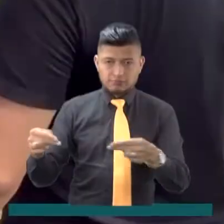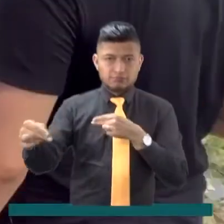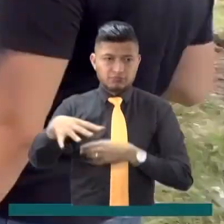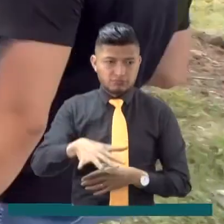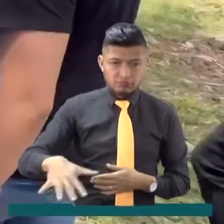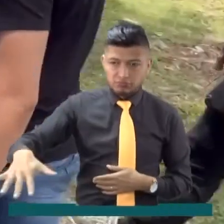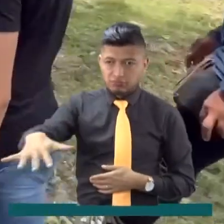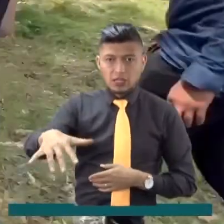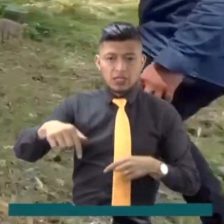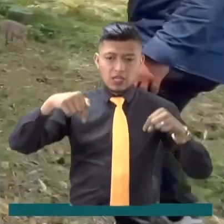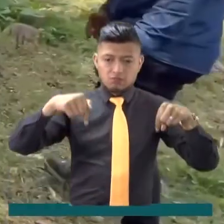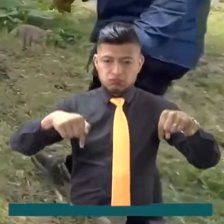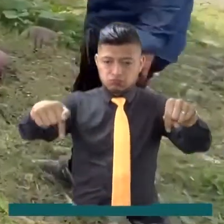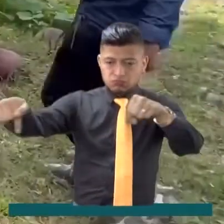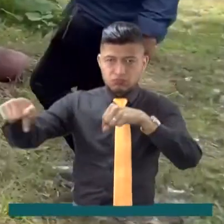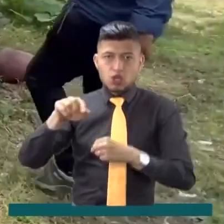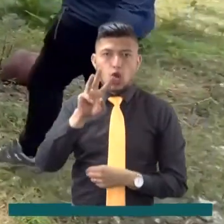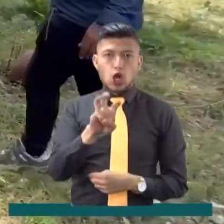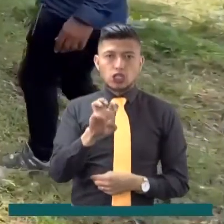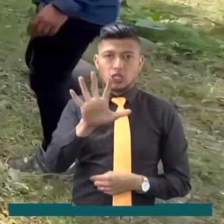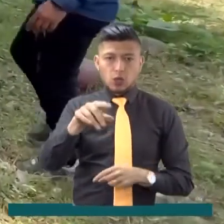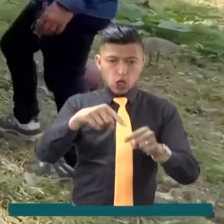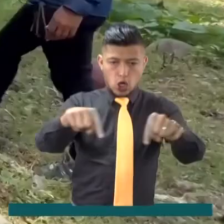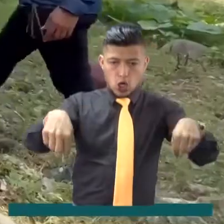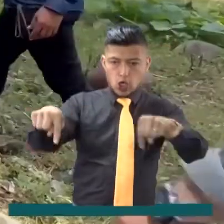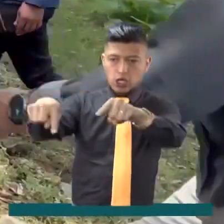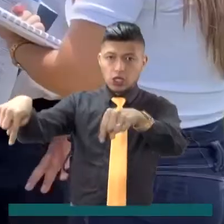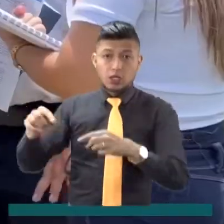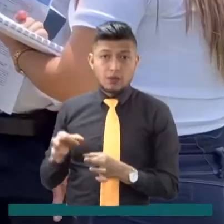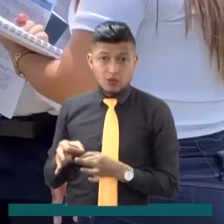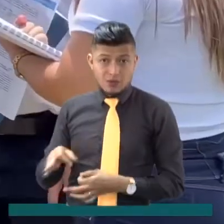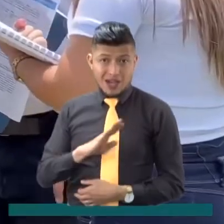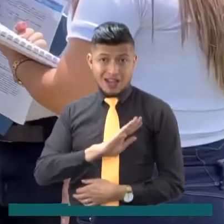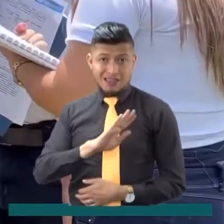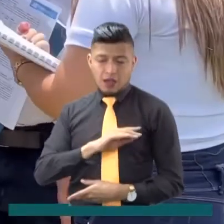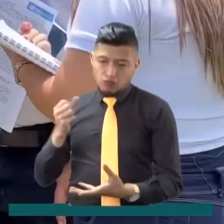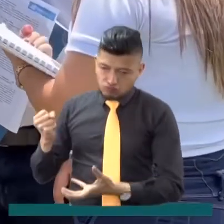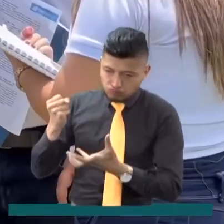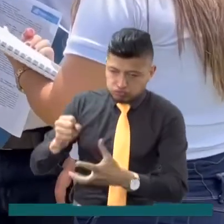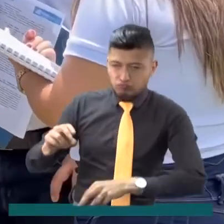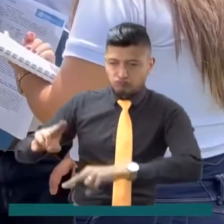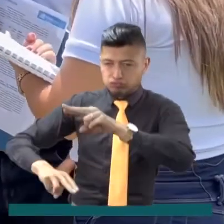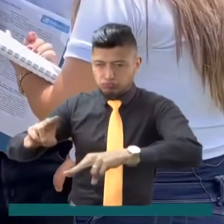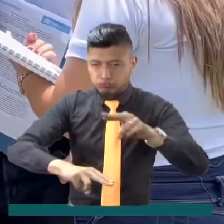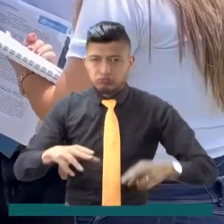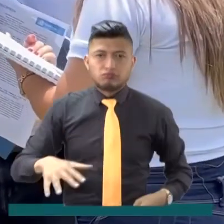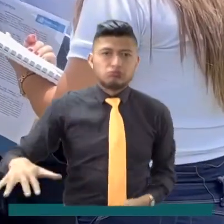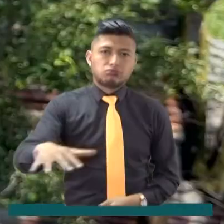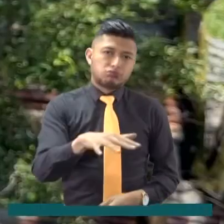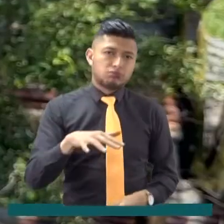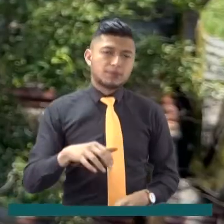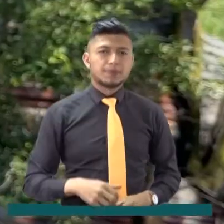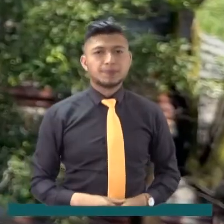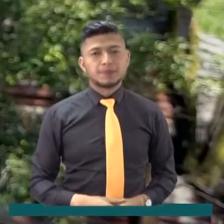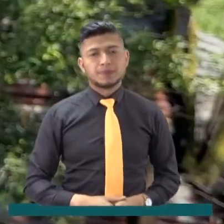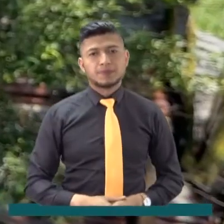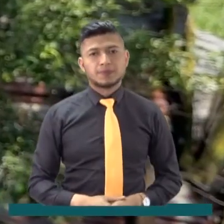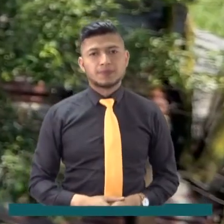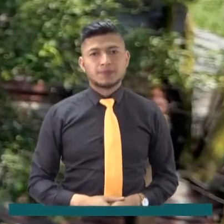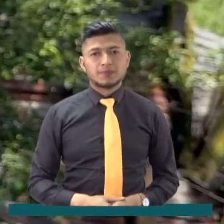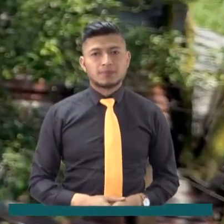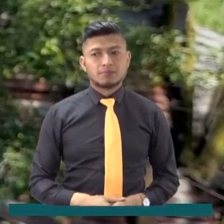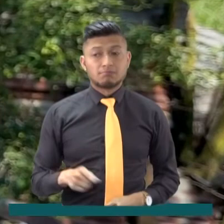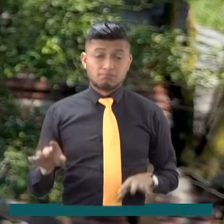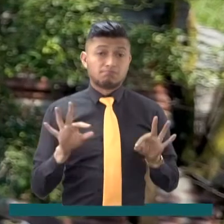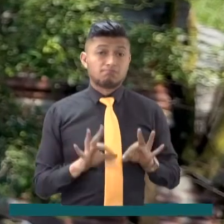hectáreas. Allí el terreno se dividirá en 84 lotes. El municipio ya tiene los recursos para las obras de urbanismo. O sea, es muy importante porque